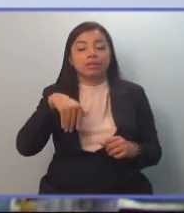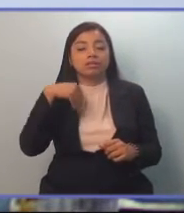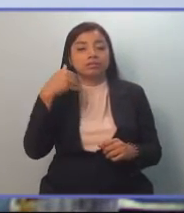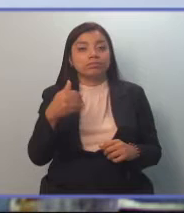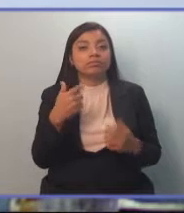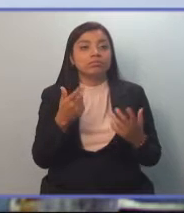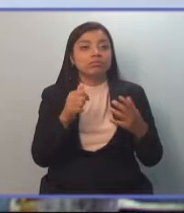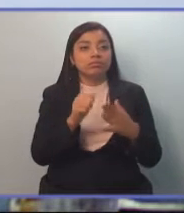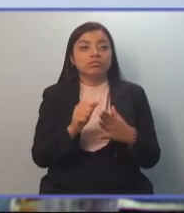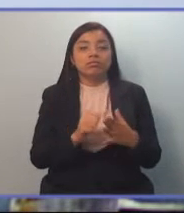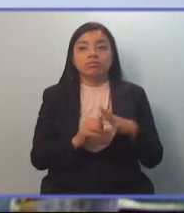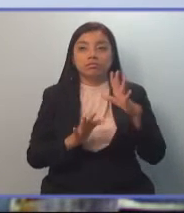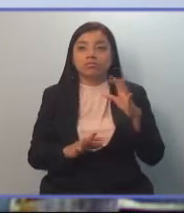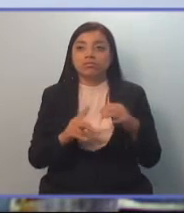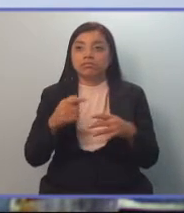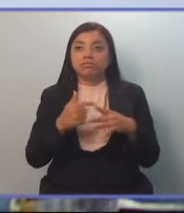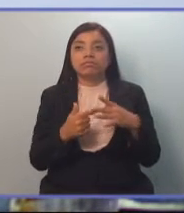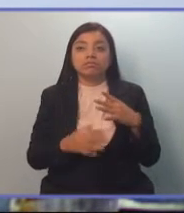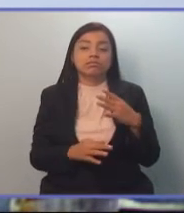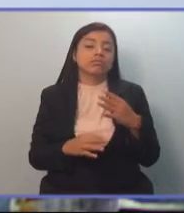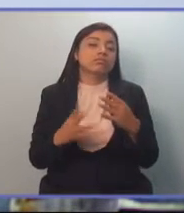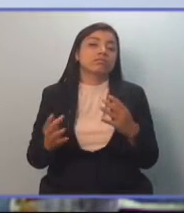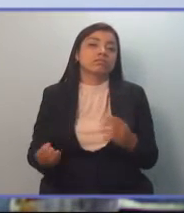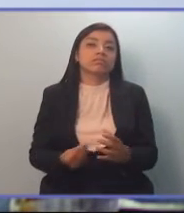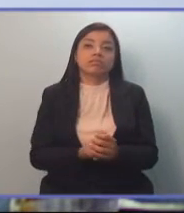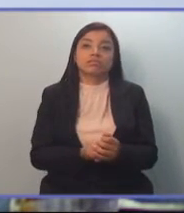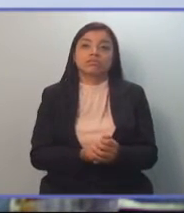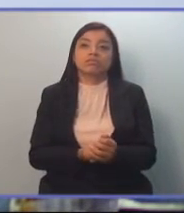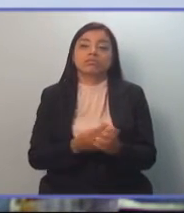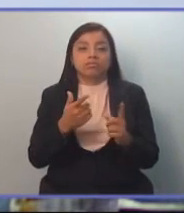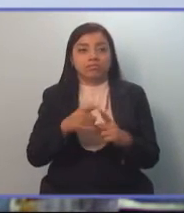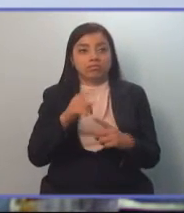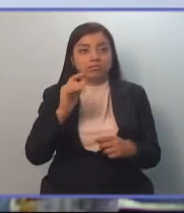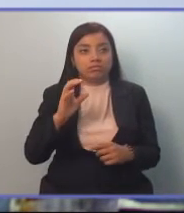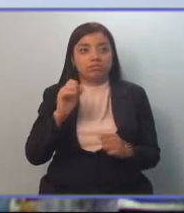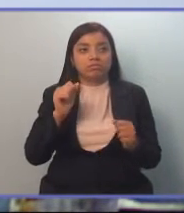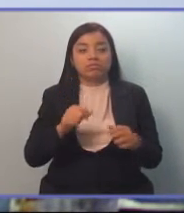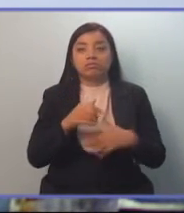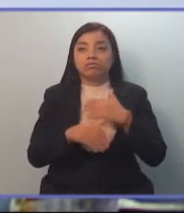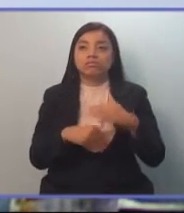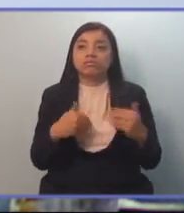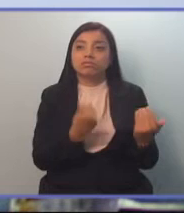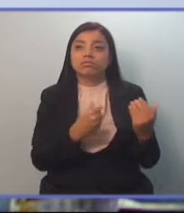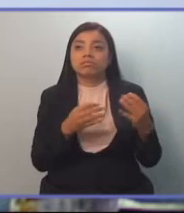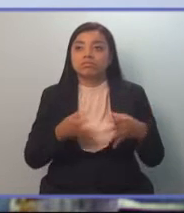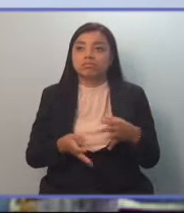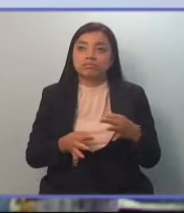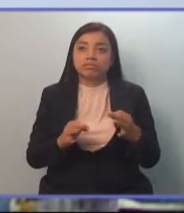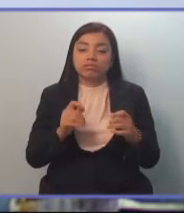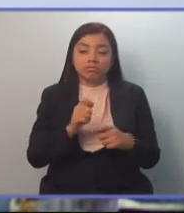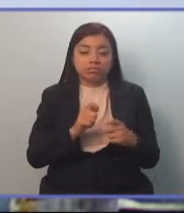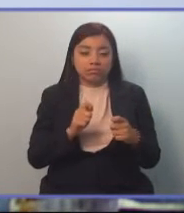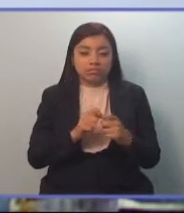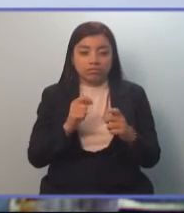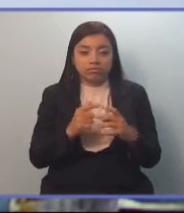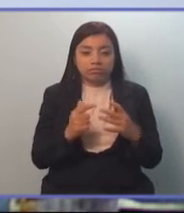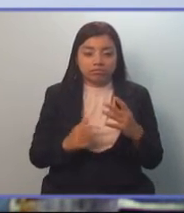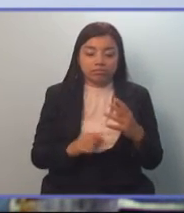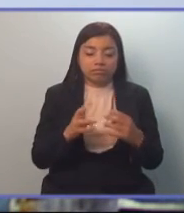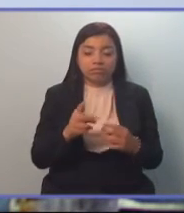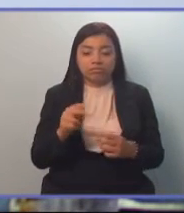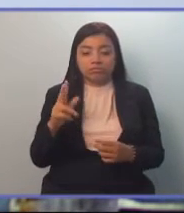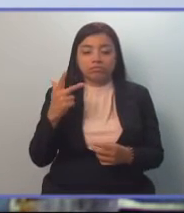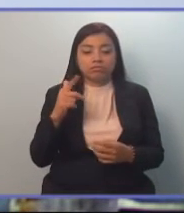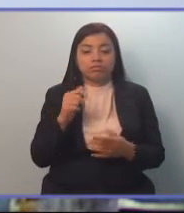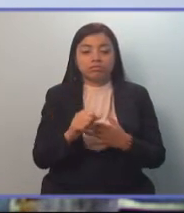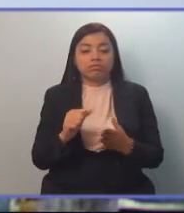artículo 11 de la ley incorporando un inciso al final. C. Suprimir el término de forma permanente en la reforma al numeral 3 del